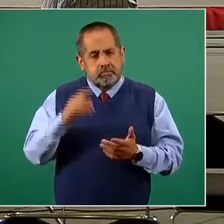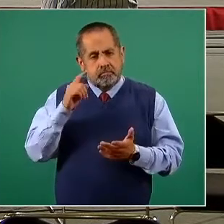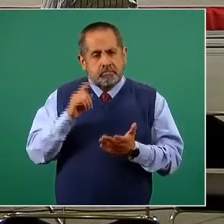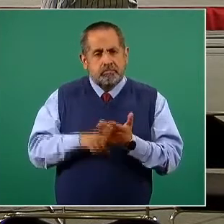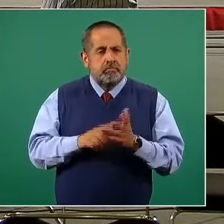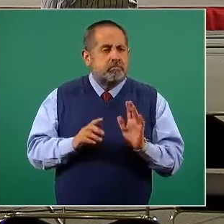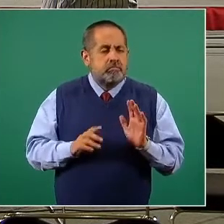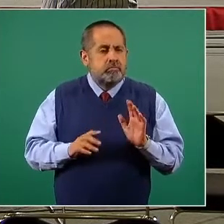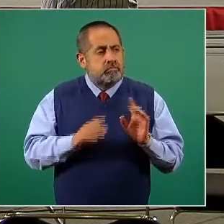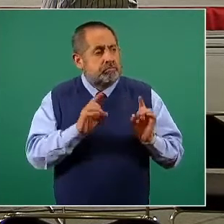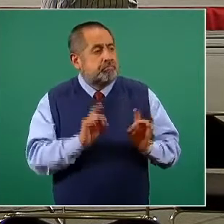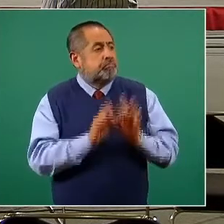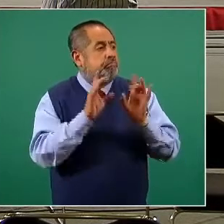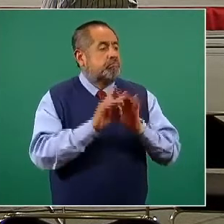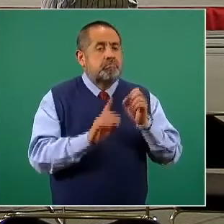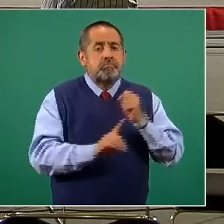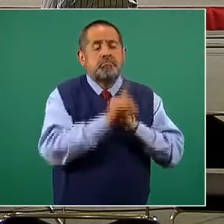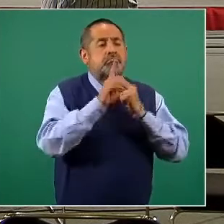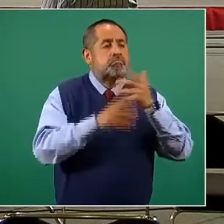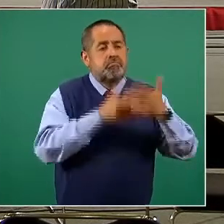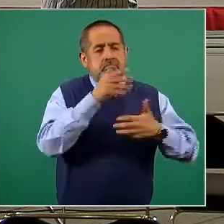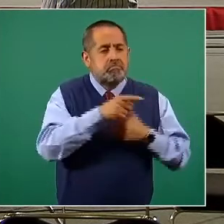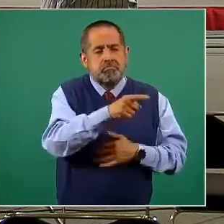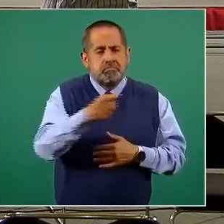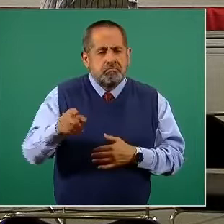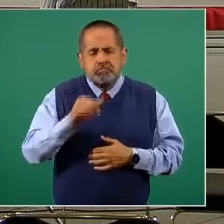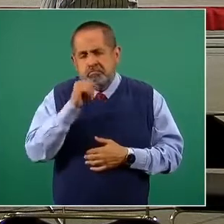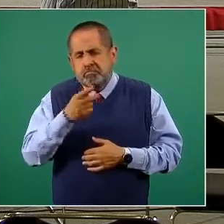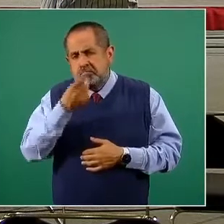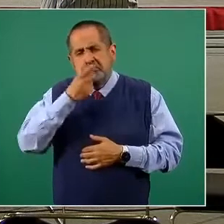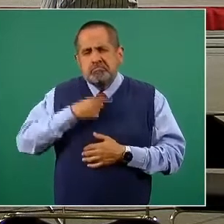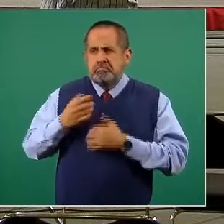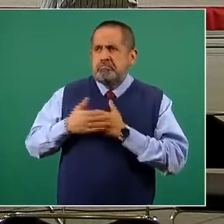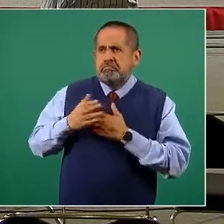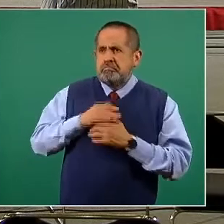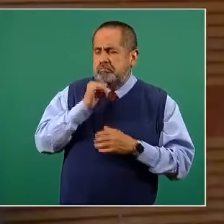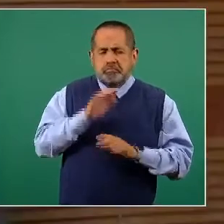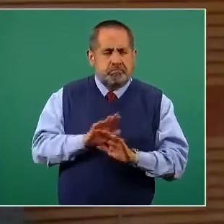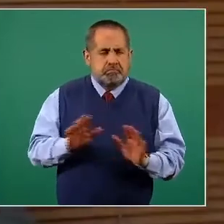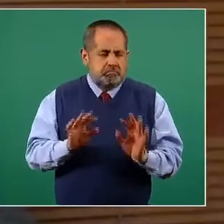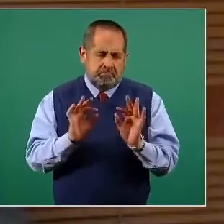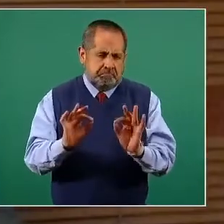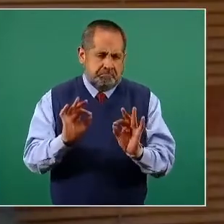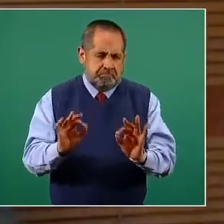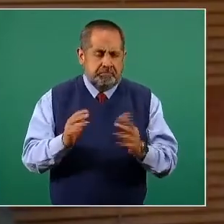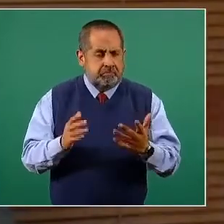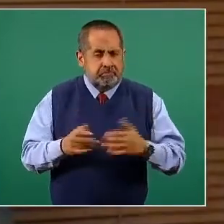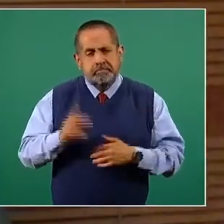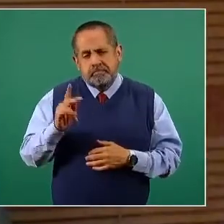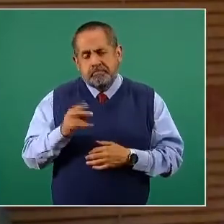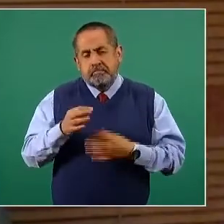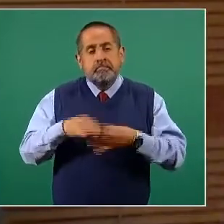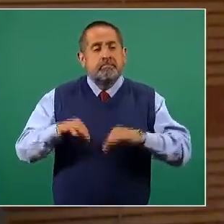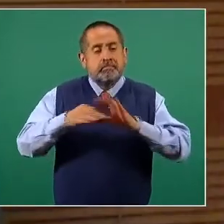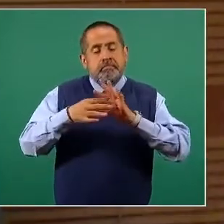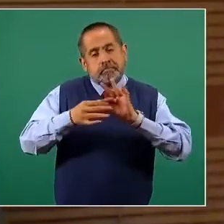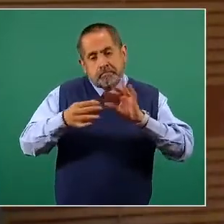incidentes, no ha habido incidentes en ningún sitio que nos hayan reportado, pero sí es importante considerar que